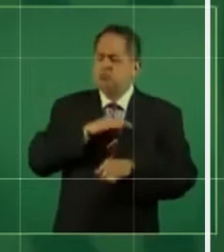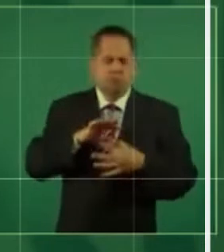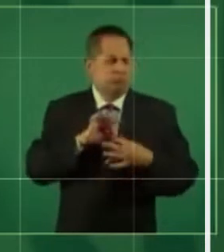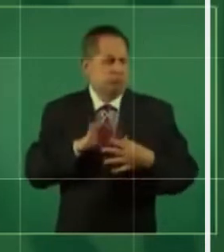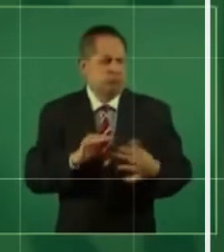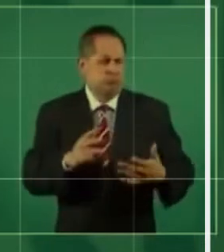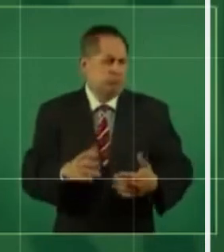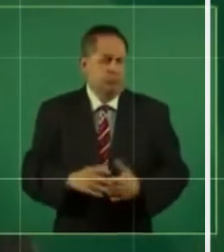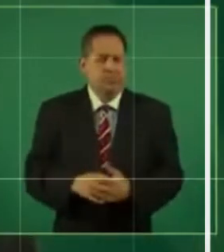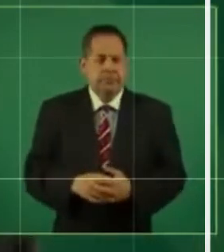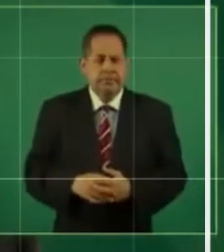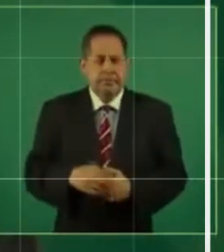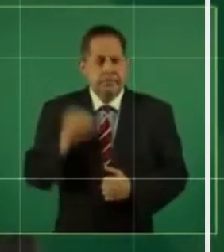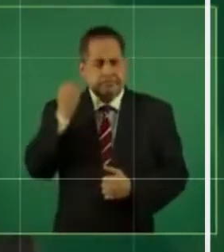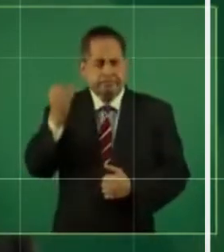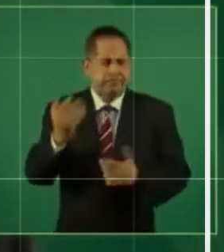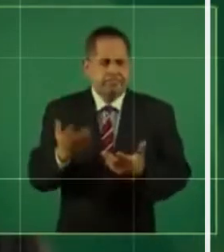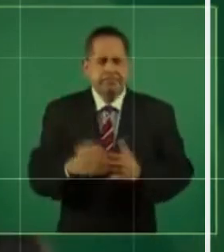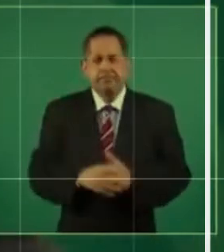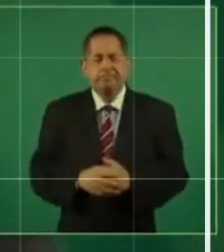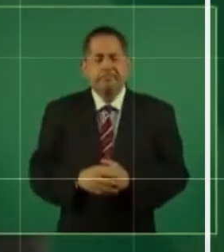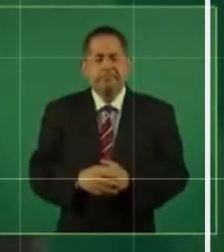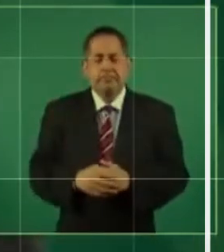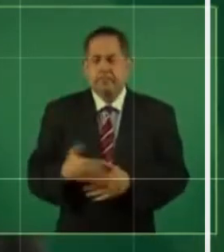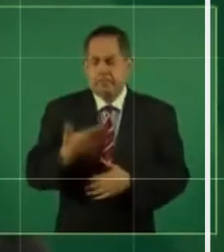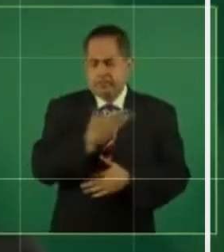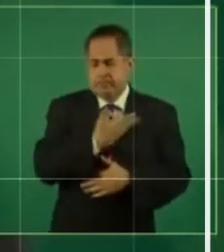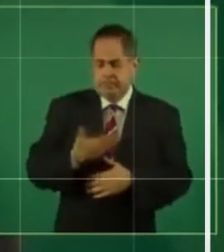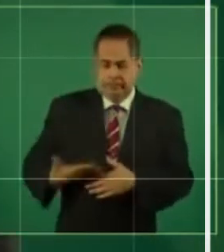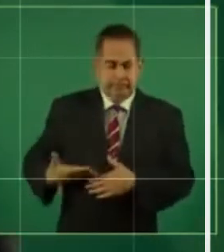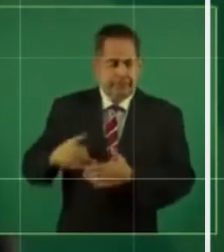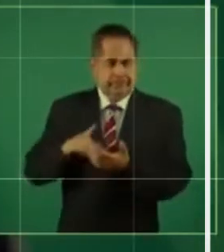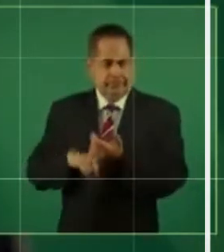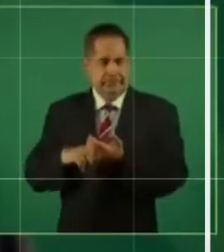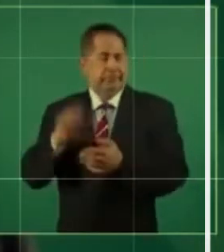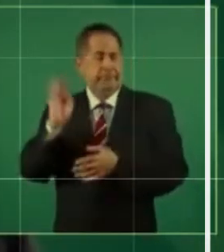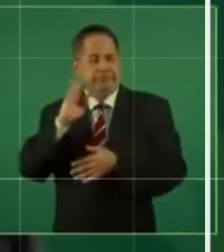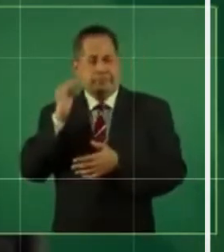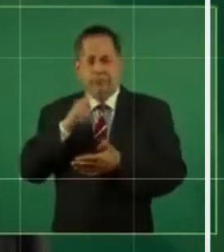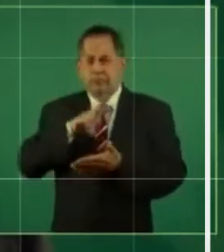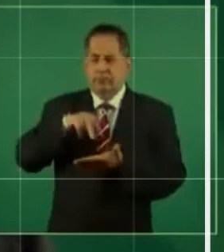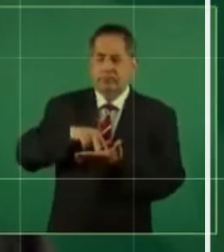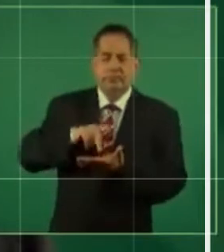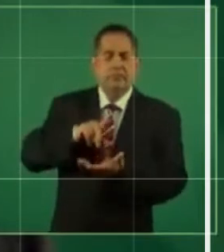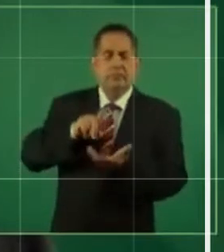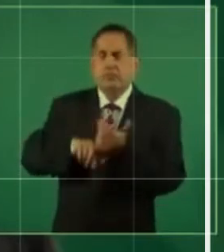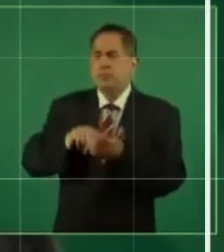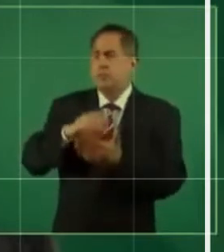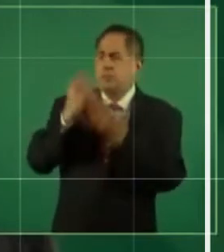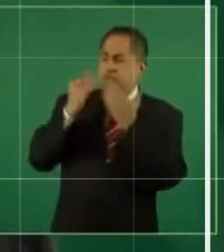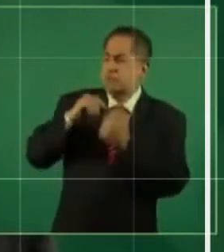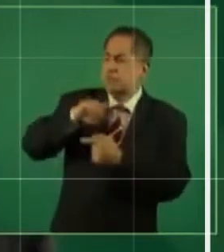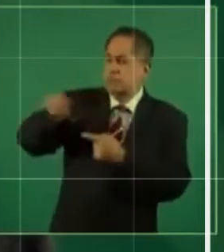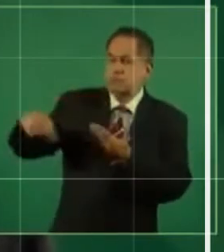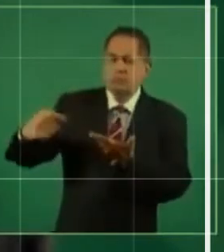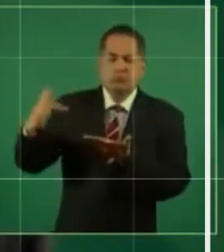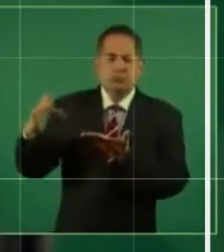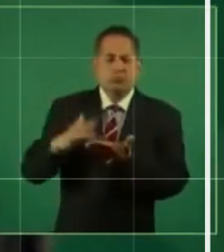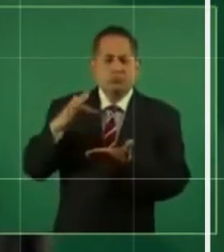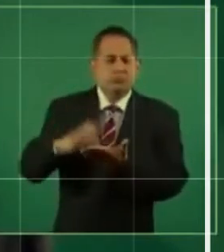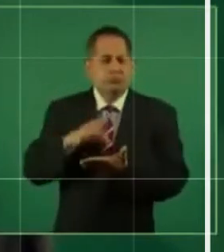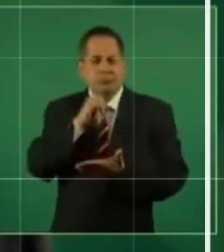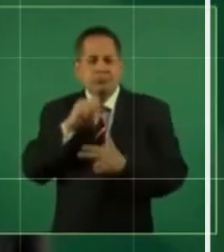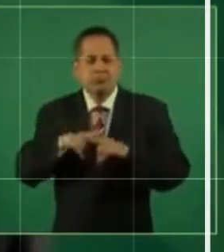imagínense este un presidente sin autoridad para qué sirve